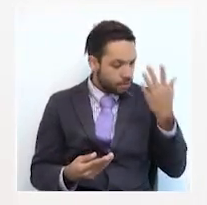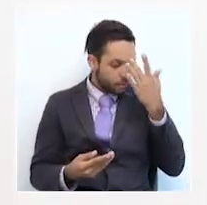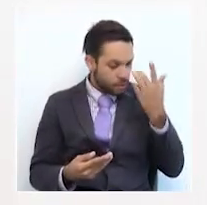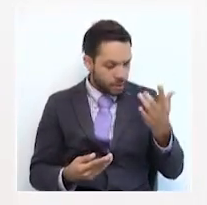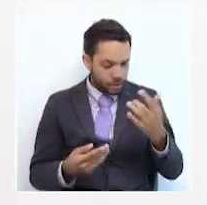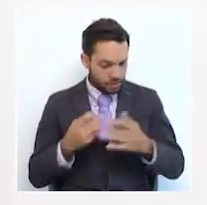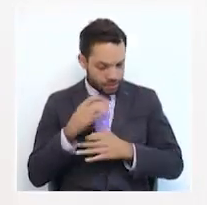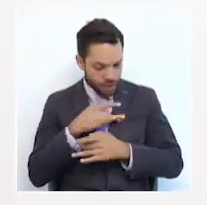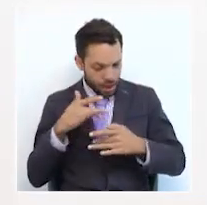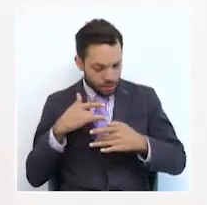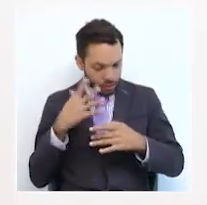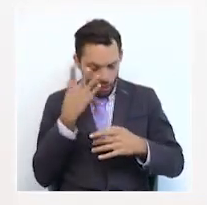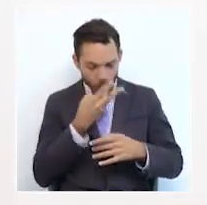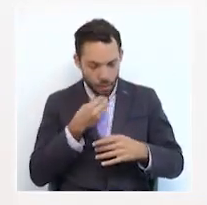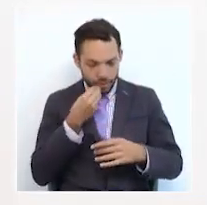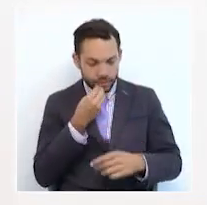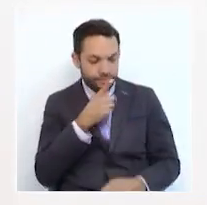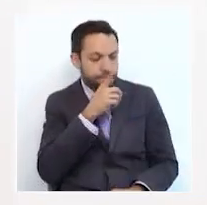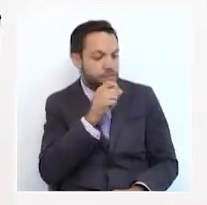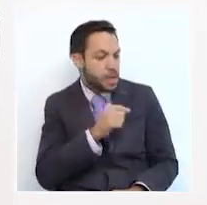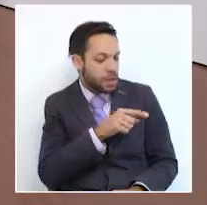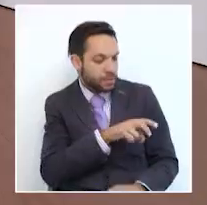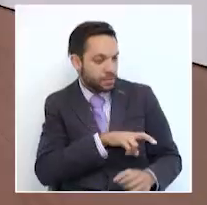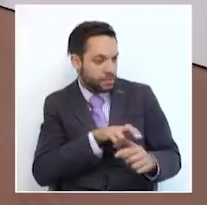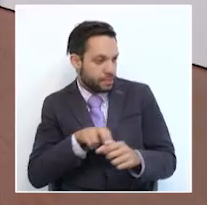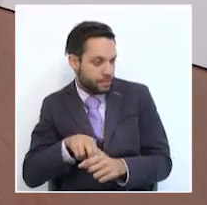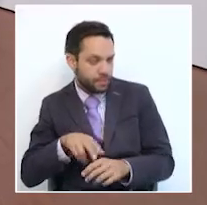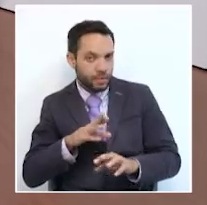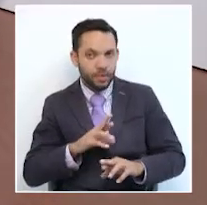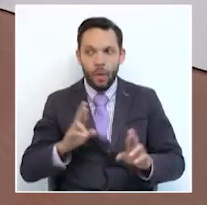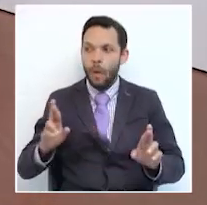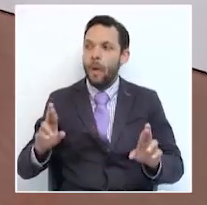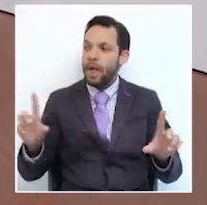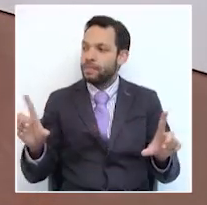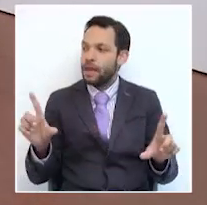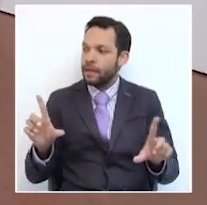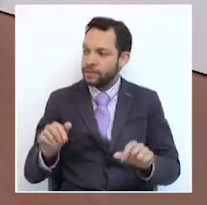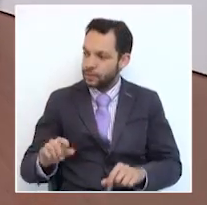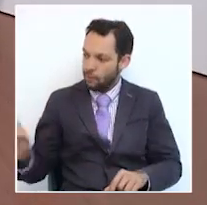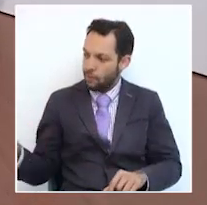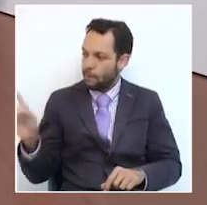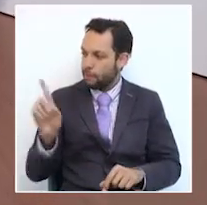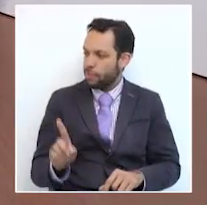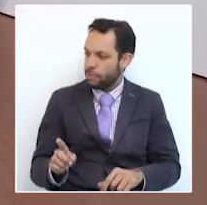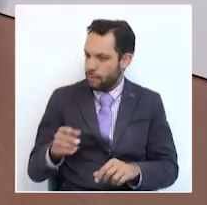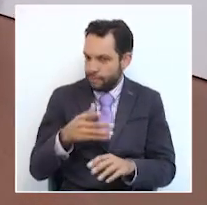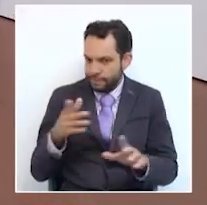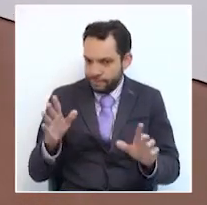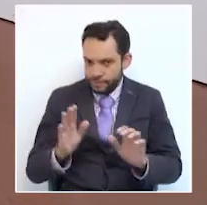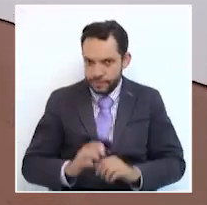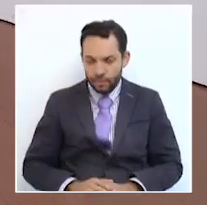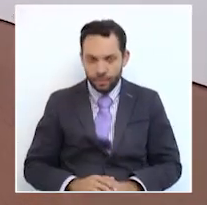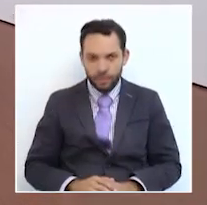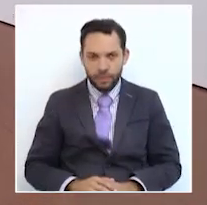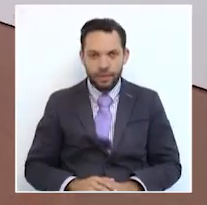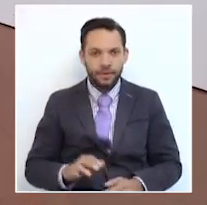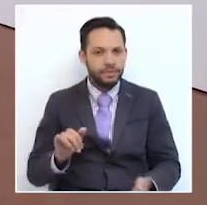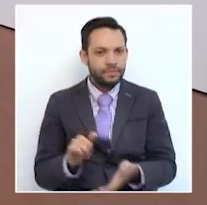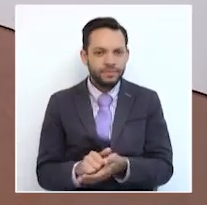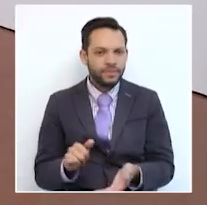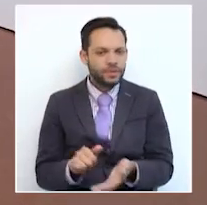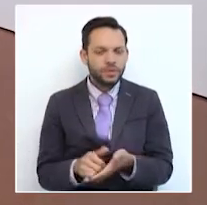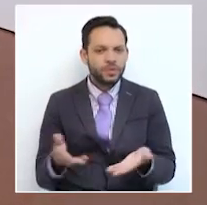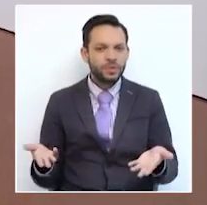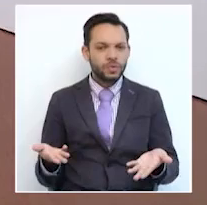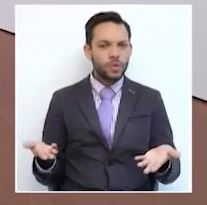propia salud muy bonito no pues para traer la televisión claro y en una edad avanzada también sí porque es que creo que lo más de él mejor dicho